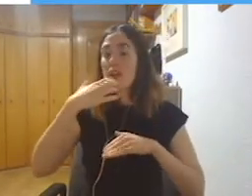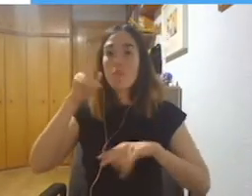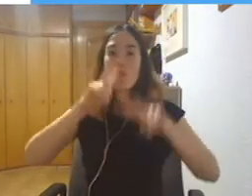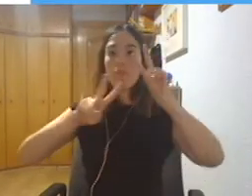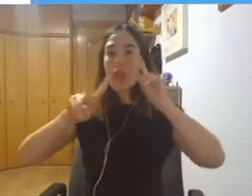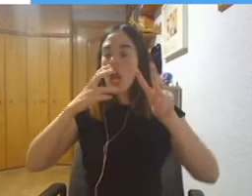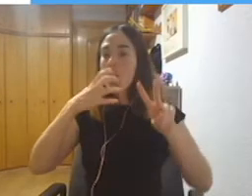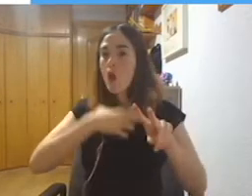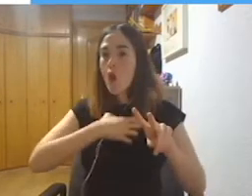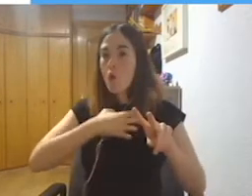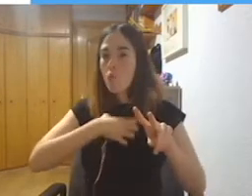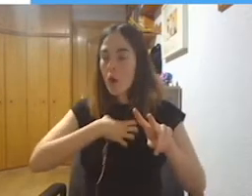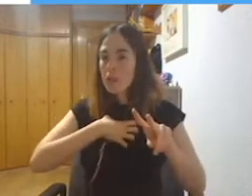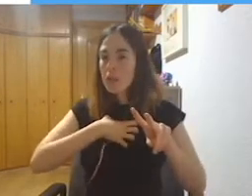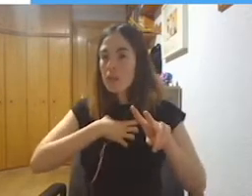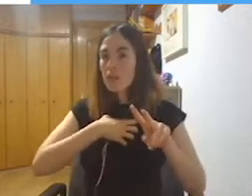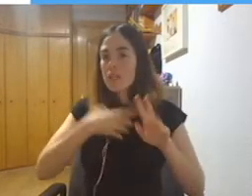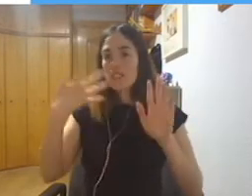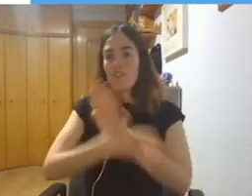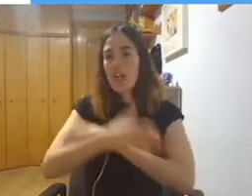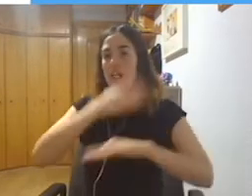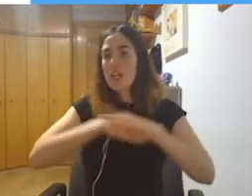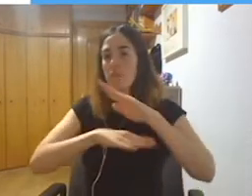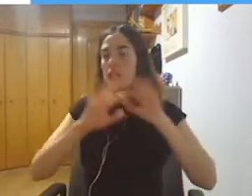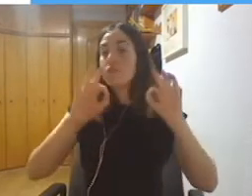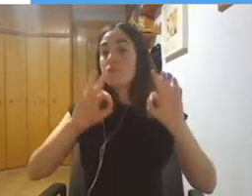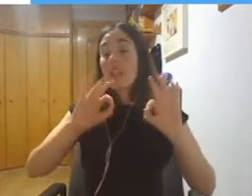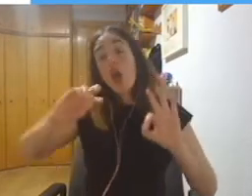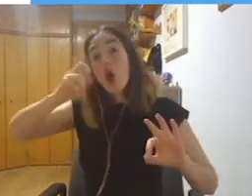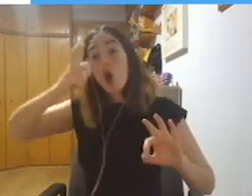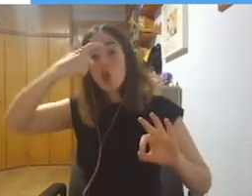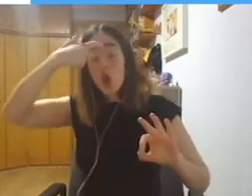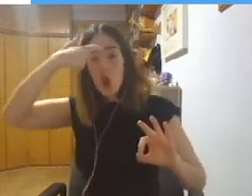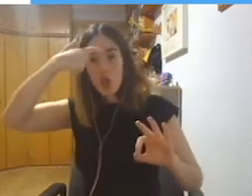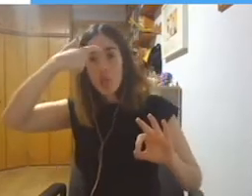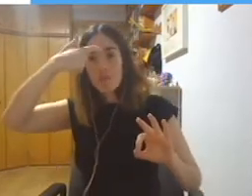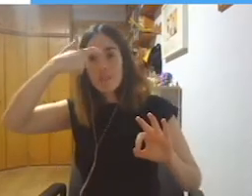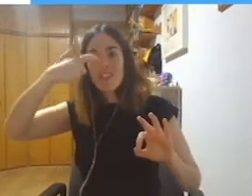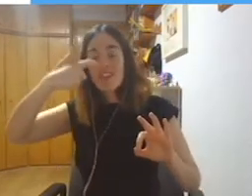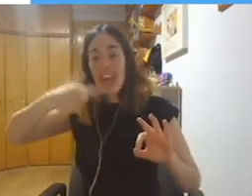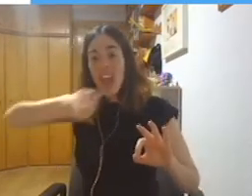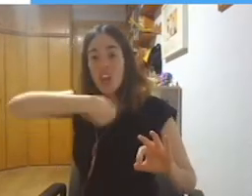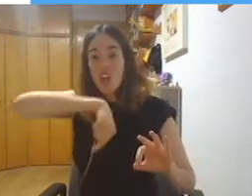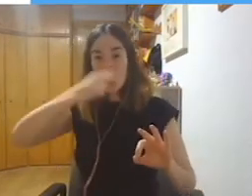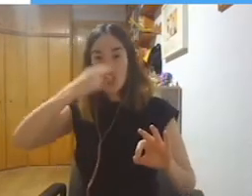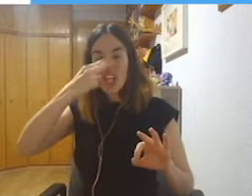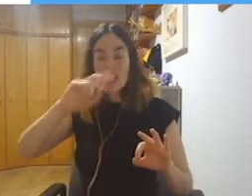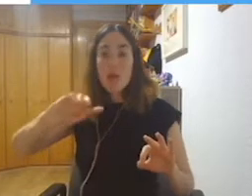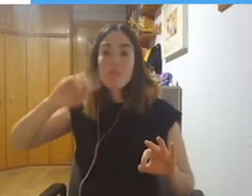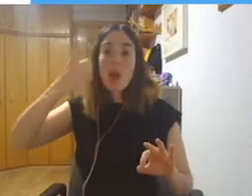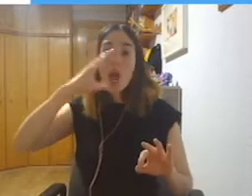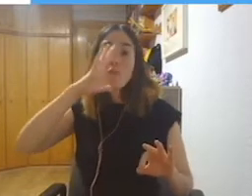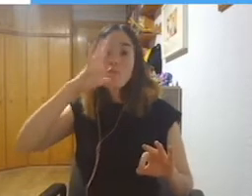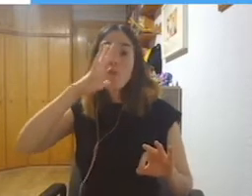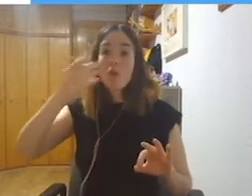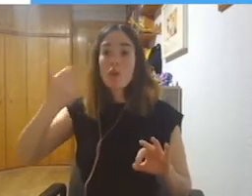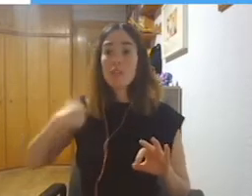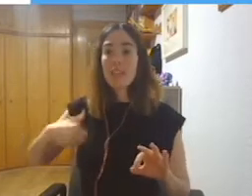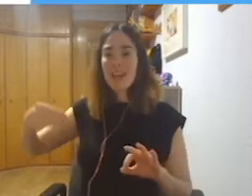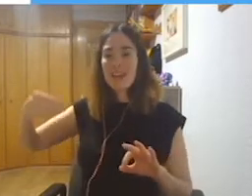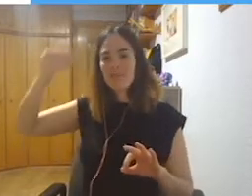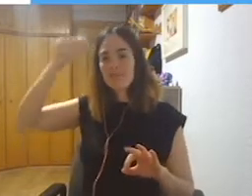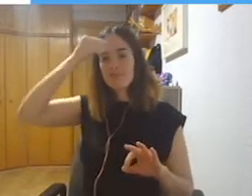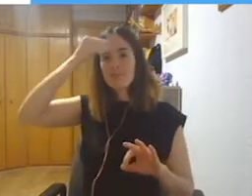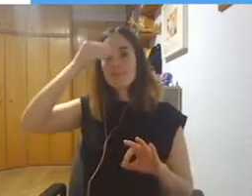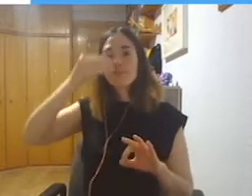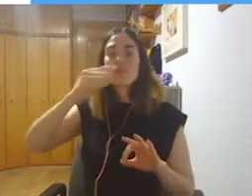puede ver, pues esa sería la discapacidad. Y el otro concepto, que es el que más nos interesa y el que llevamos con nosotros